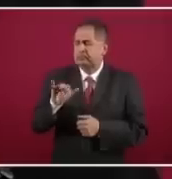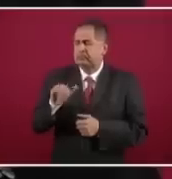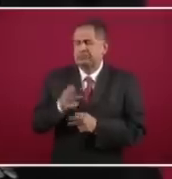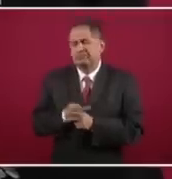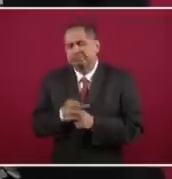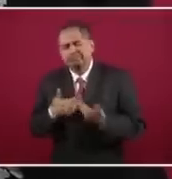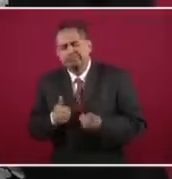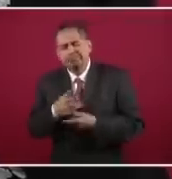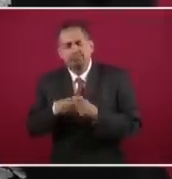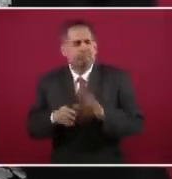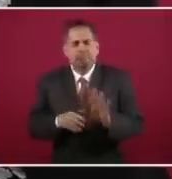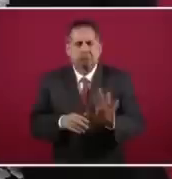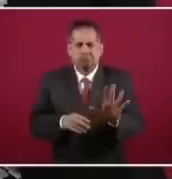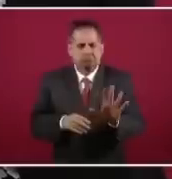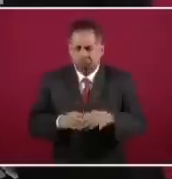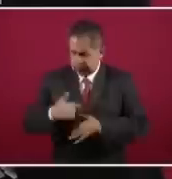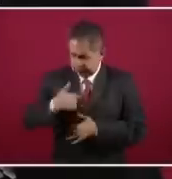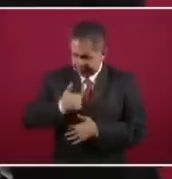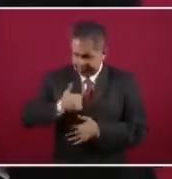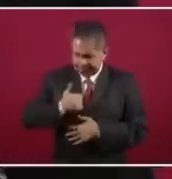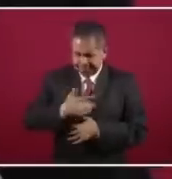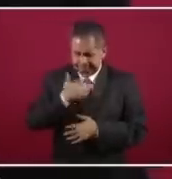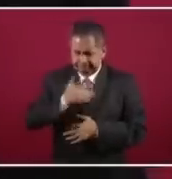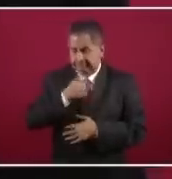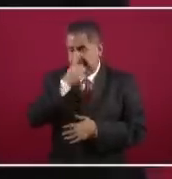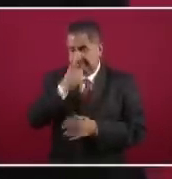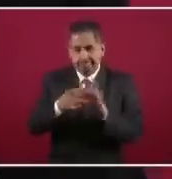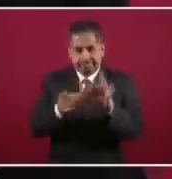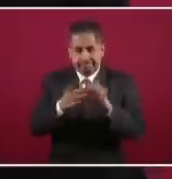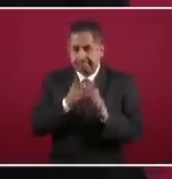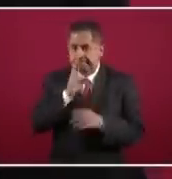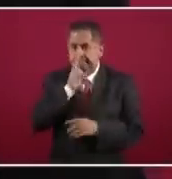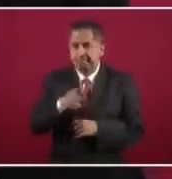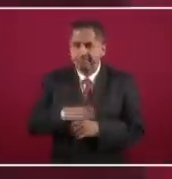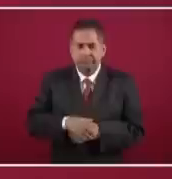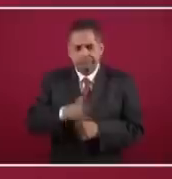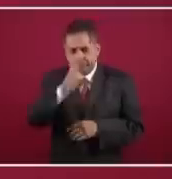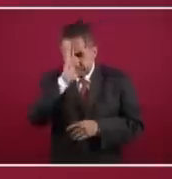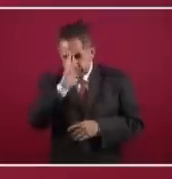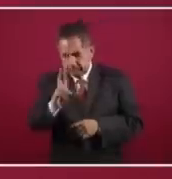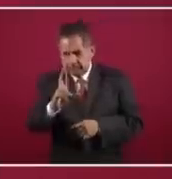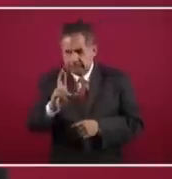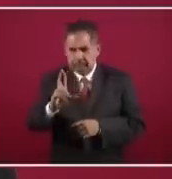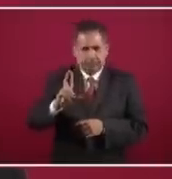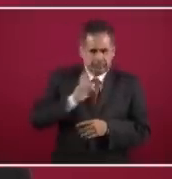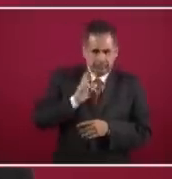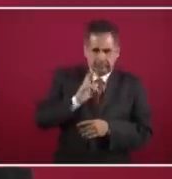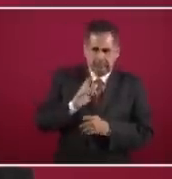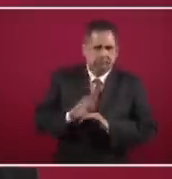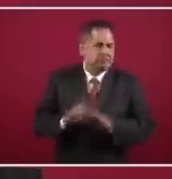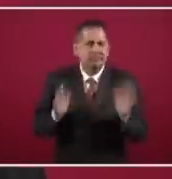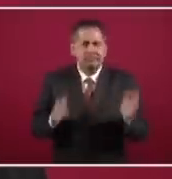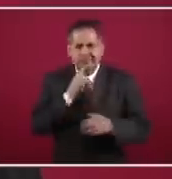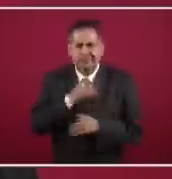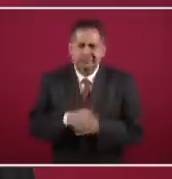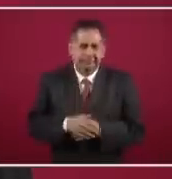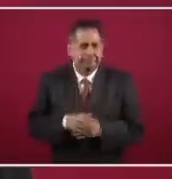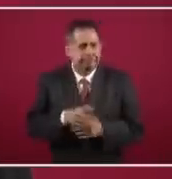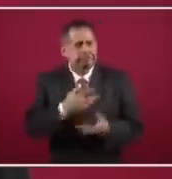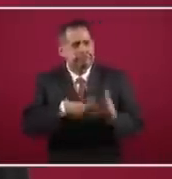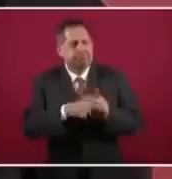me complace hablar de respeto, porque la